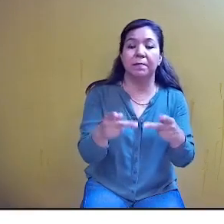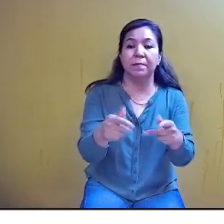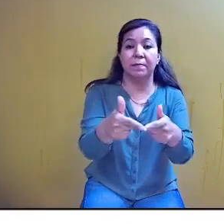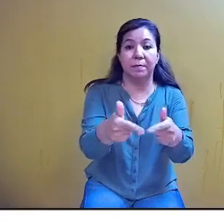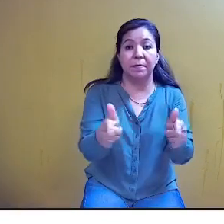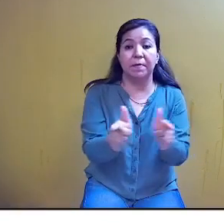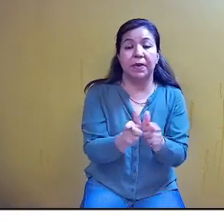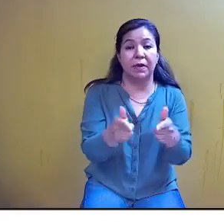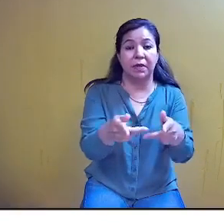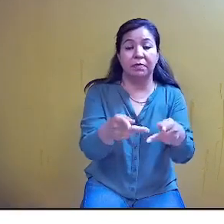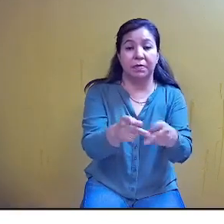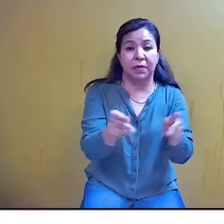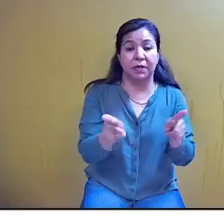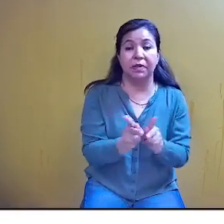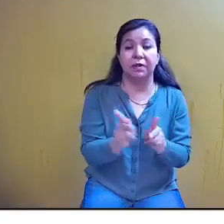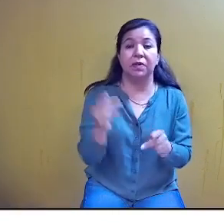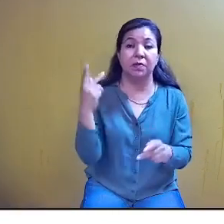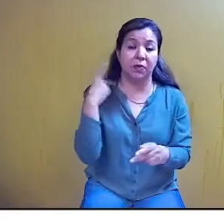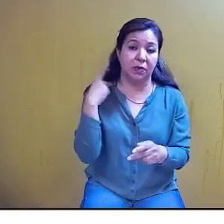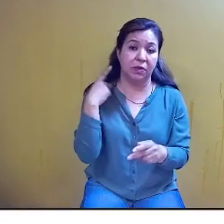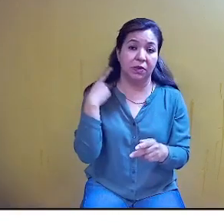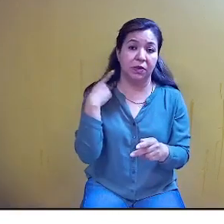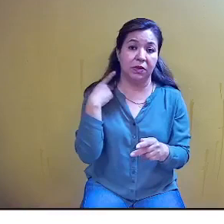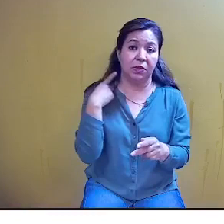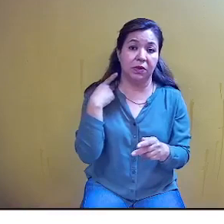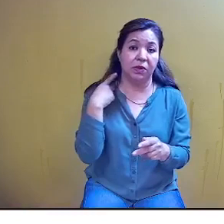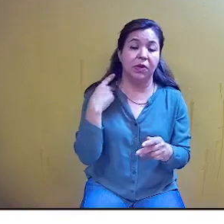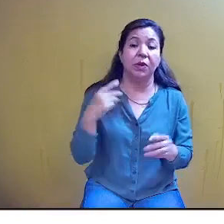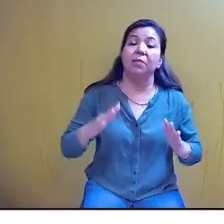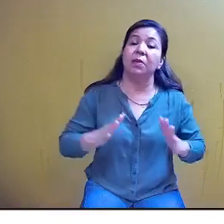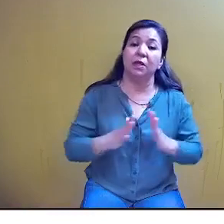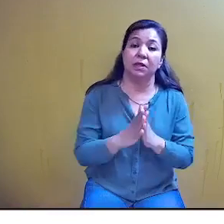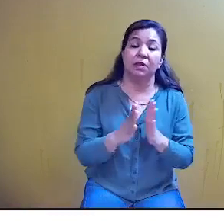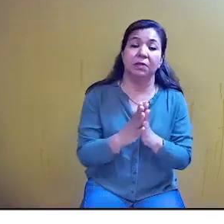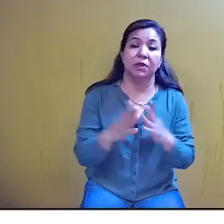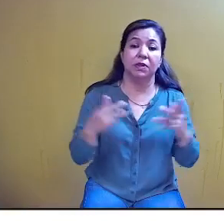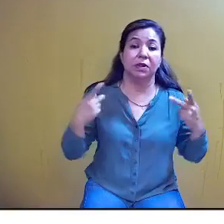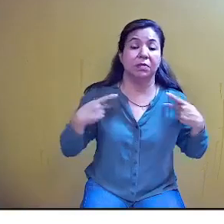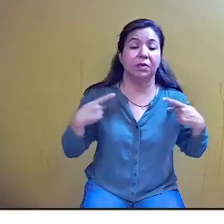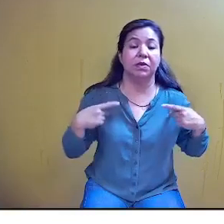la autoridad responsable del Instituto Electoral y de Participación Ciudadana del Estado de Guerrero.